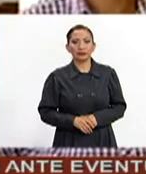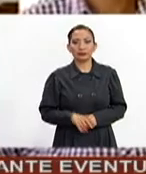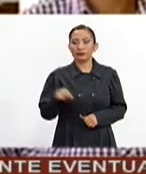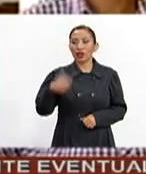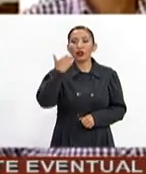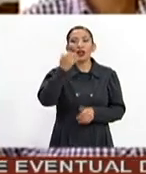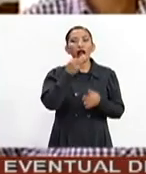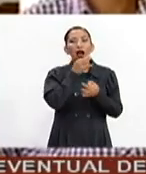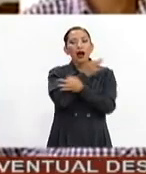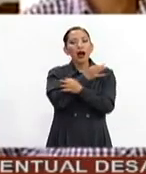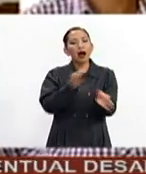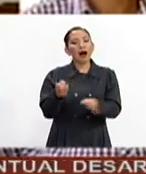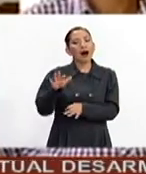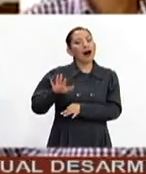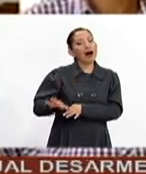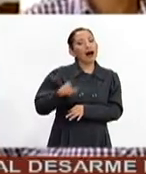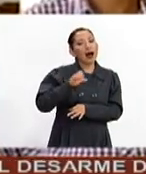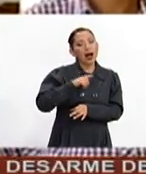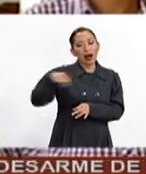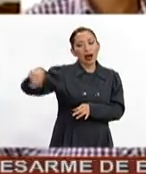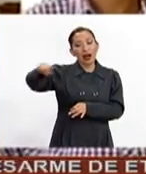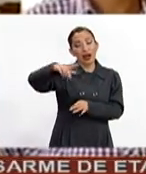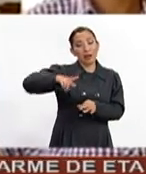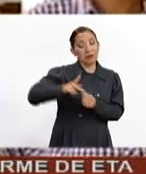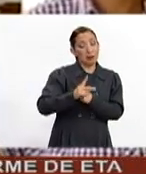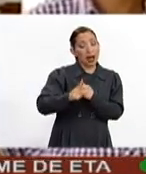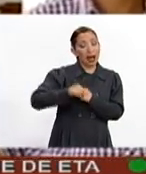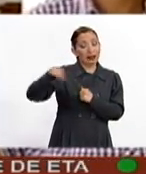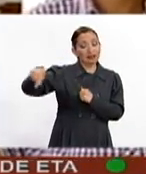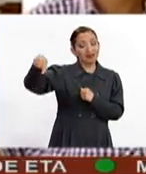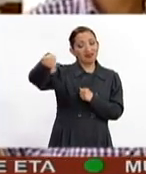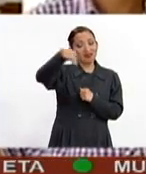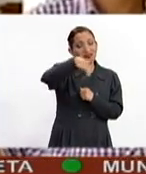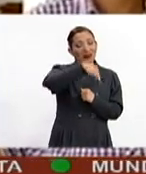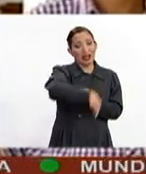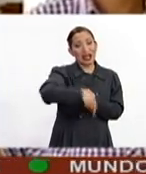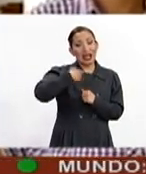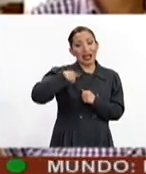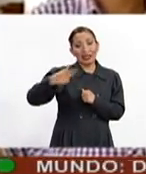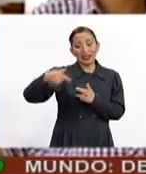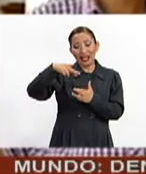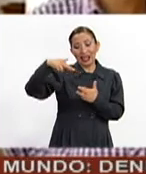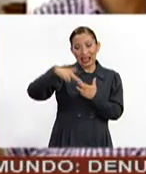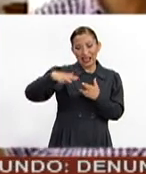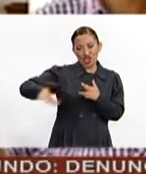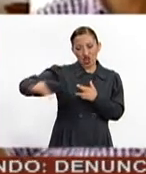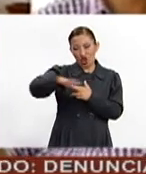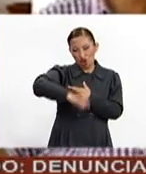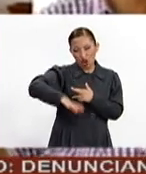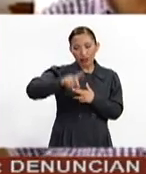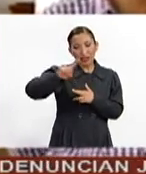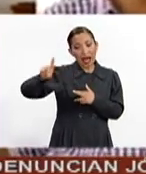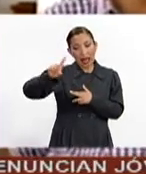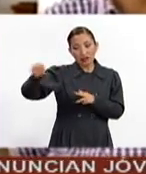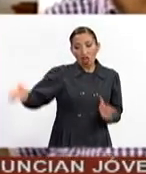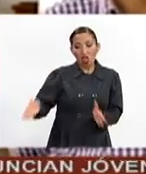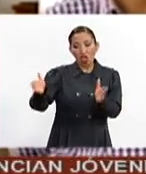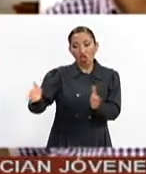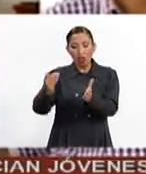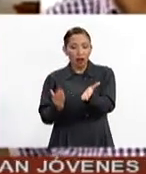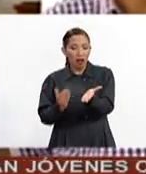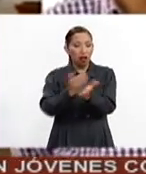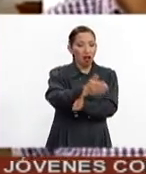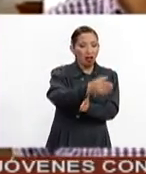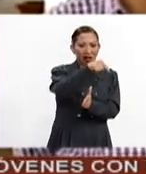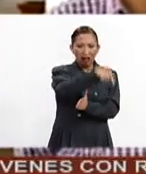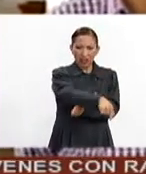Quiero enviar un mensaje a esos gobiernos de la derecha regional que están promoviendo la intervención